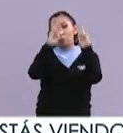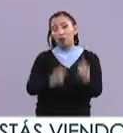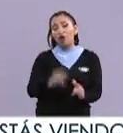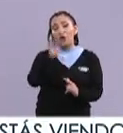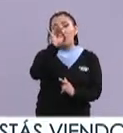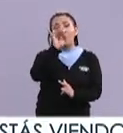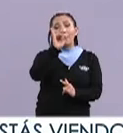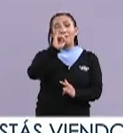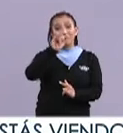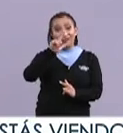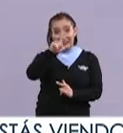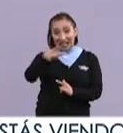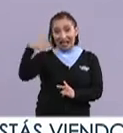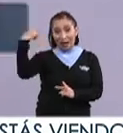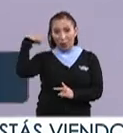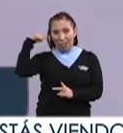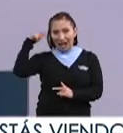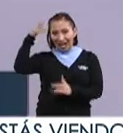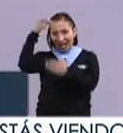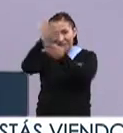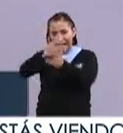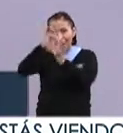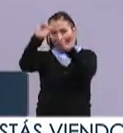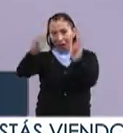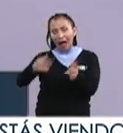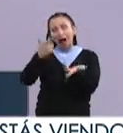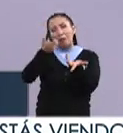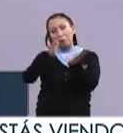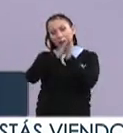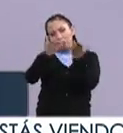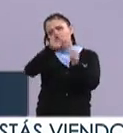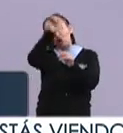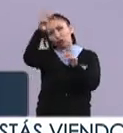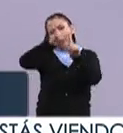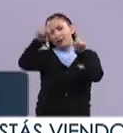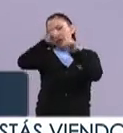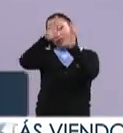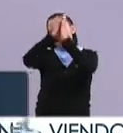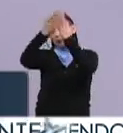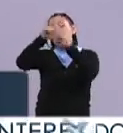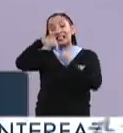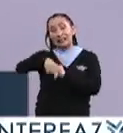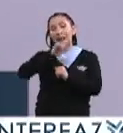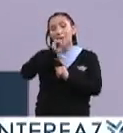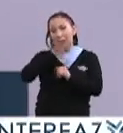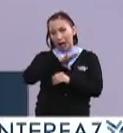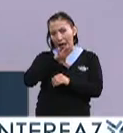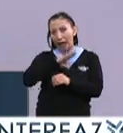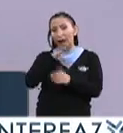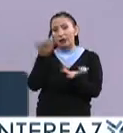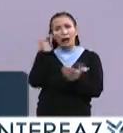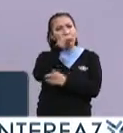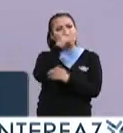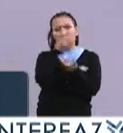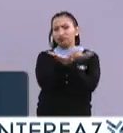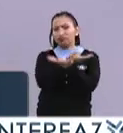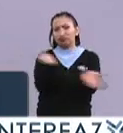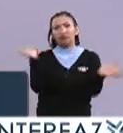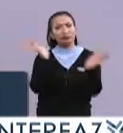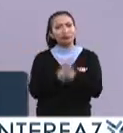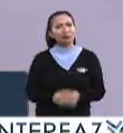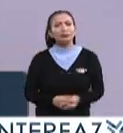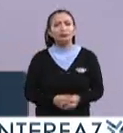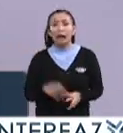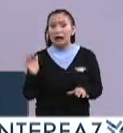FIL también, vamos a estar ahí en Guadalajara también para estará entre otras publicaciones, desde luego esta publicación también. ¿Gratuito? Gratuito totalmente. Pues eso